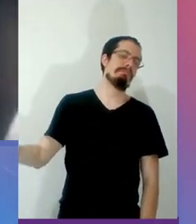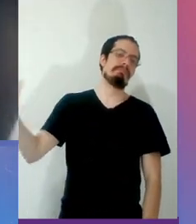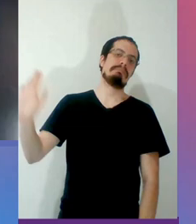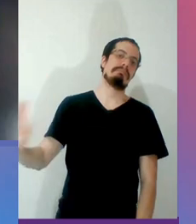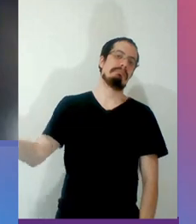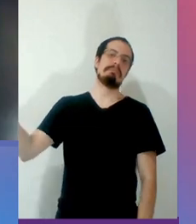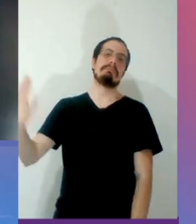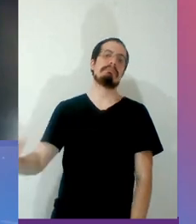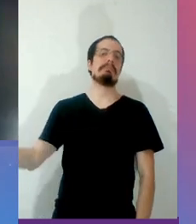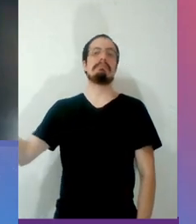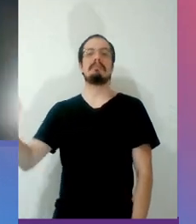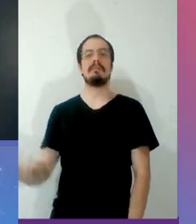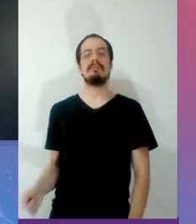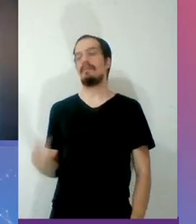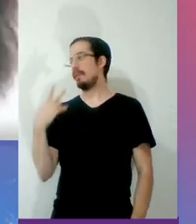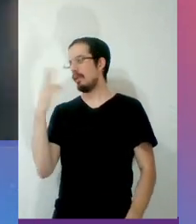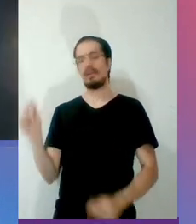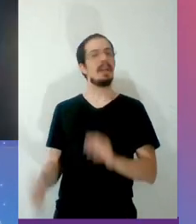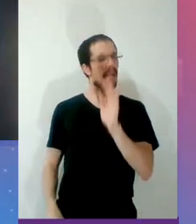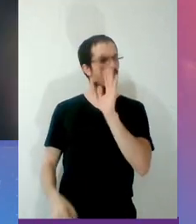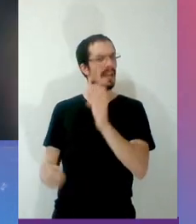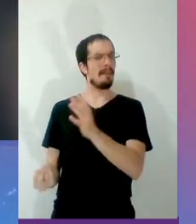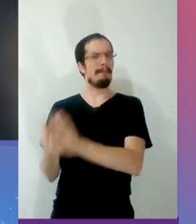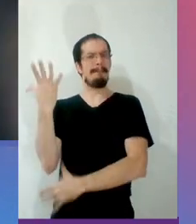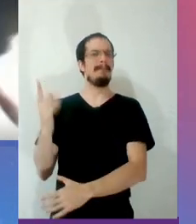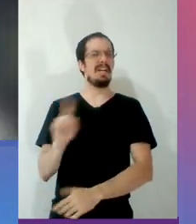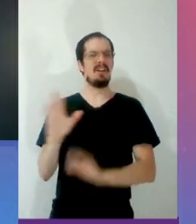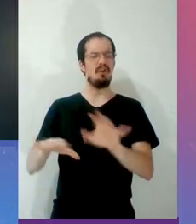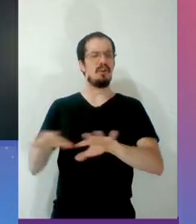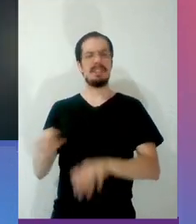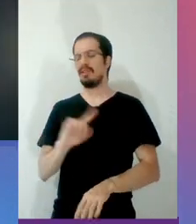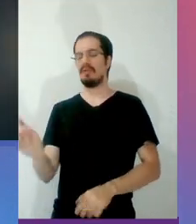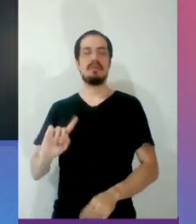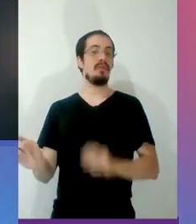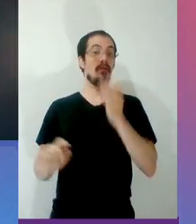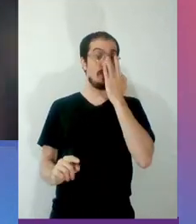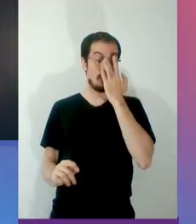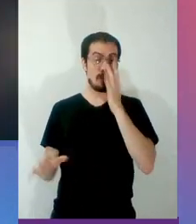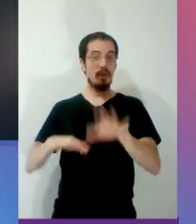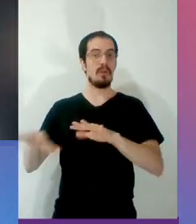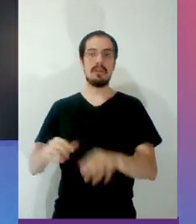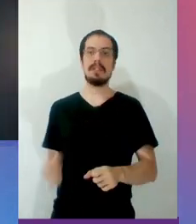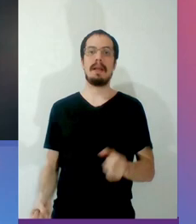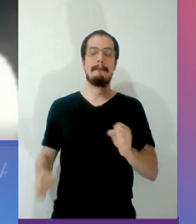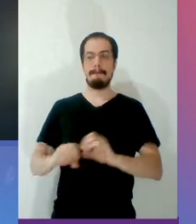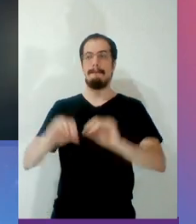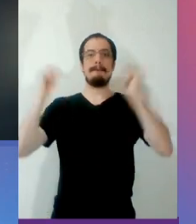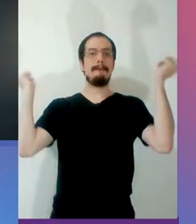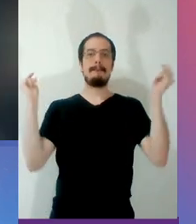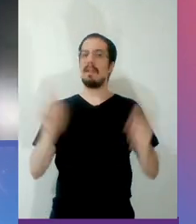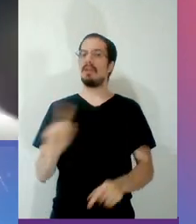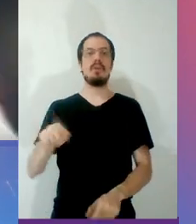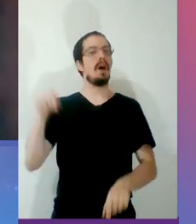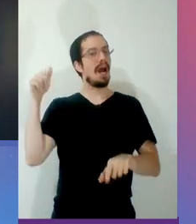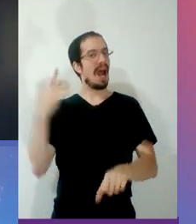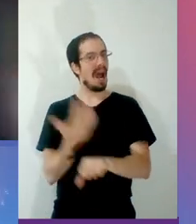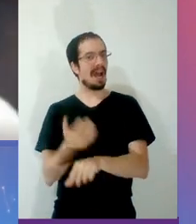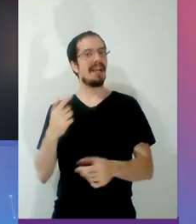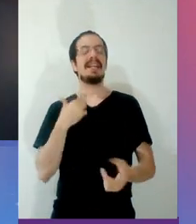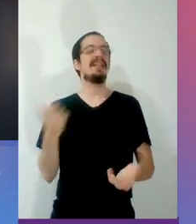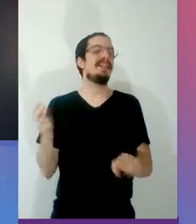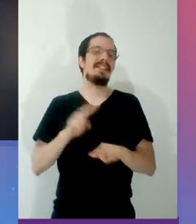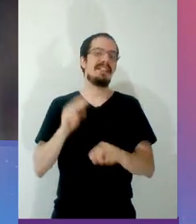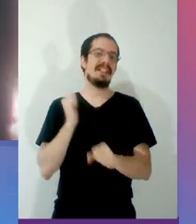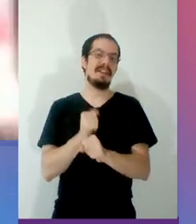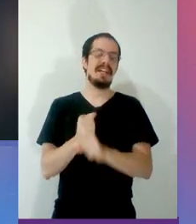aparecer las cosas. No van a aparecer por arte de magia. Tengo que trabajar, pero tengo que saber quién puede trabajar con ese niño.